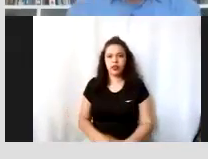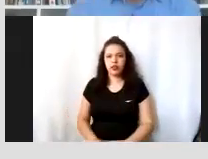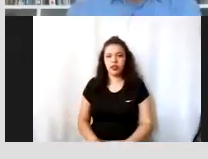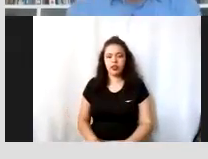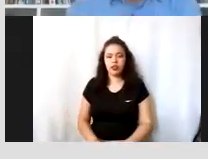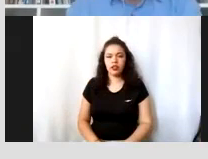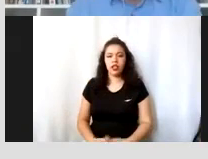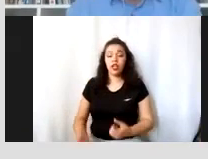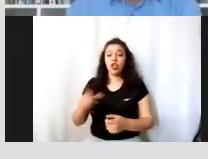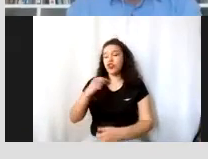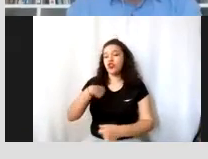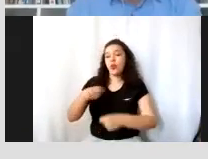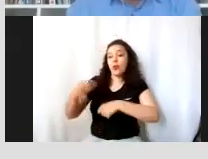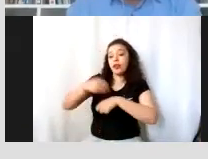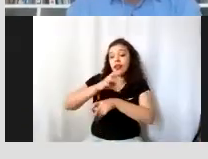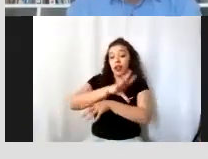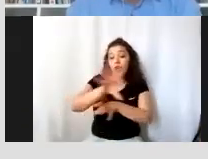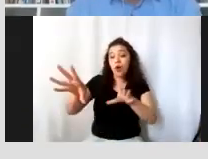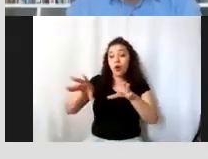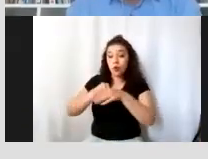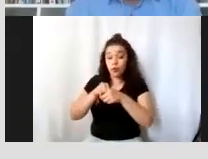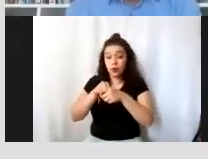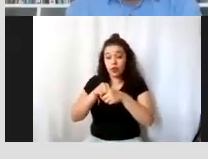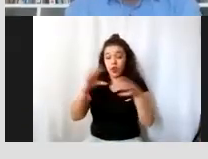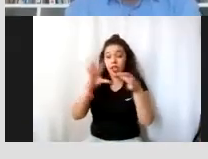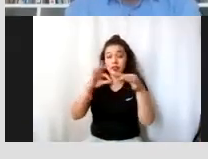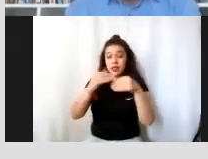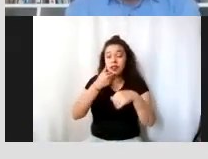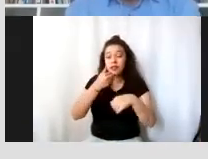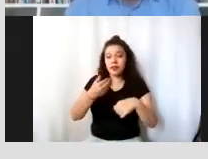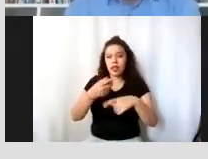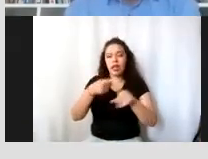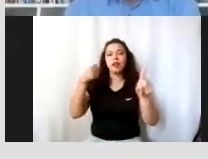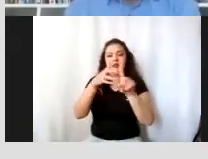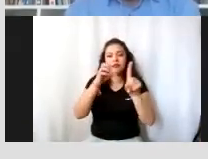pondría, lo establecería. Pondría cuáles son.